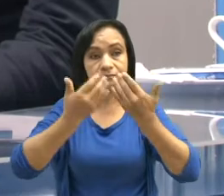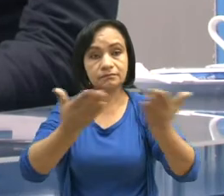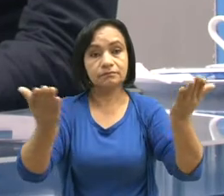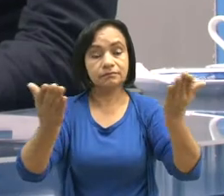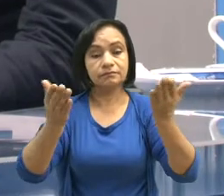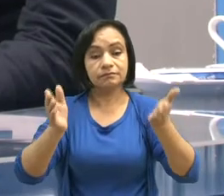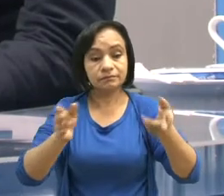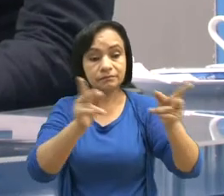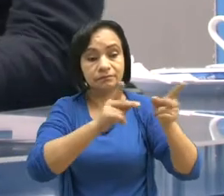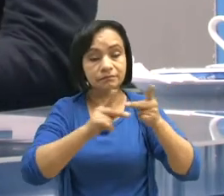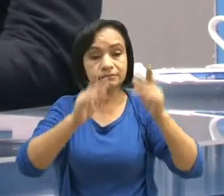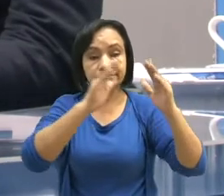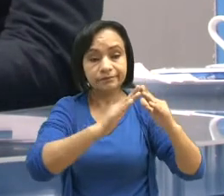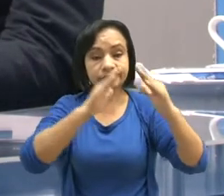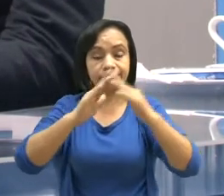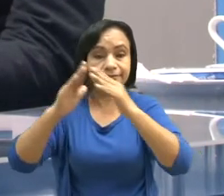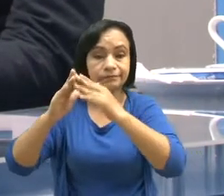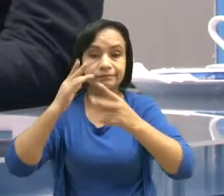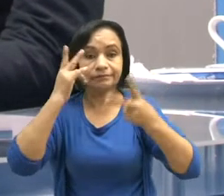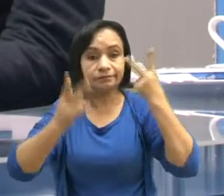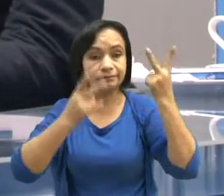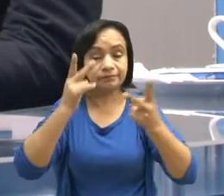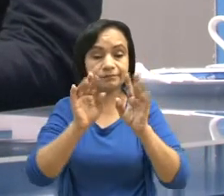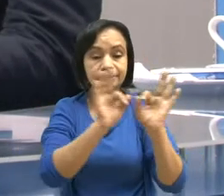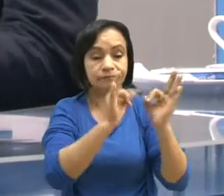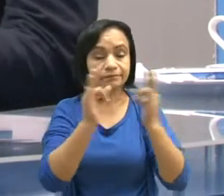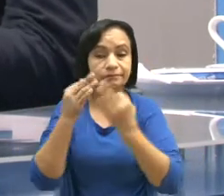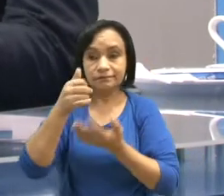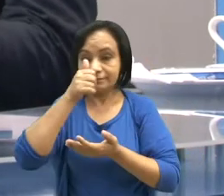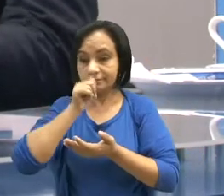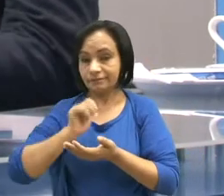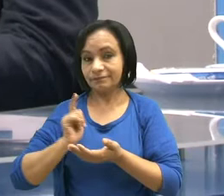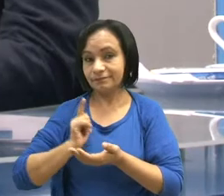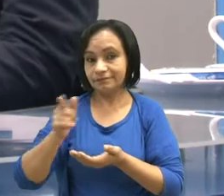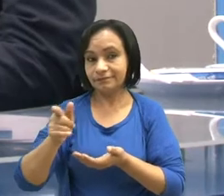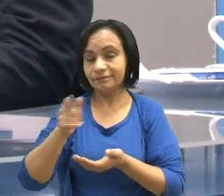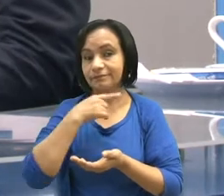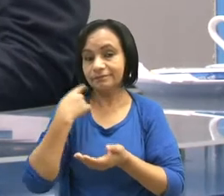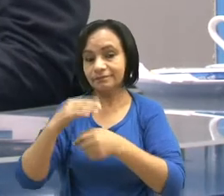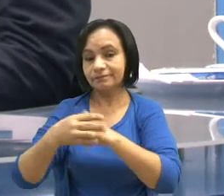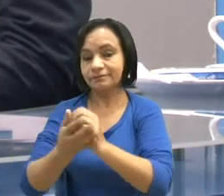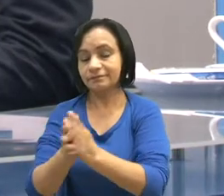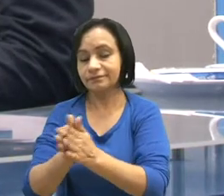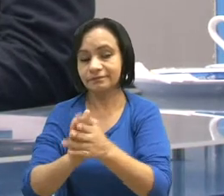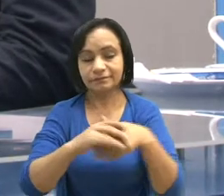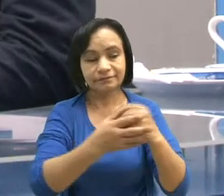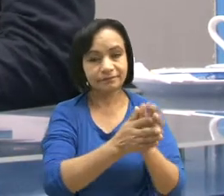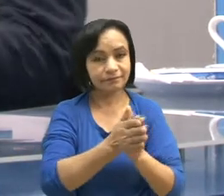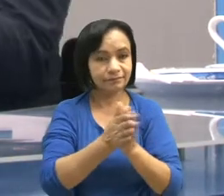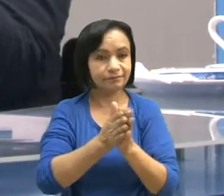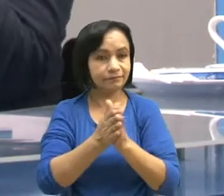nuestros promotores, que estamos casa a casa, pero que además ahora las familias tienen el agua y entonces sí realmente les permite lavarse las manos, ¿no?